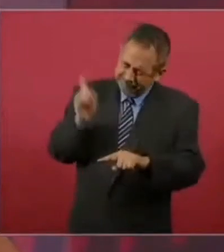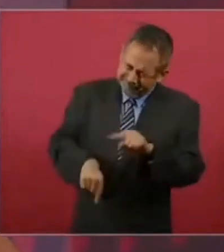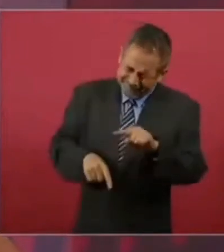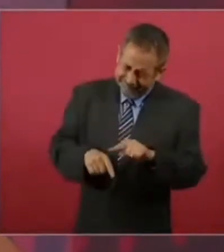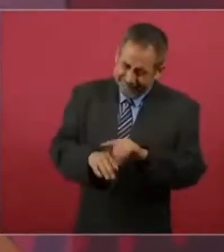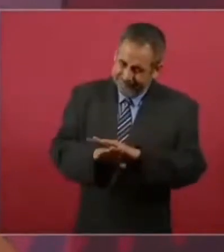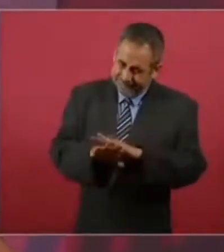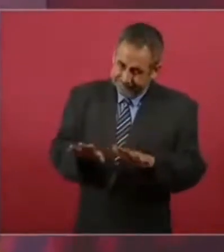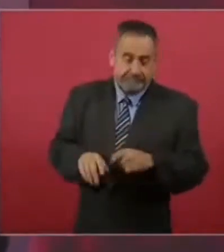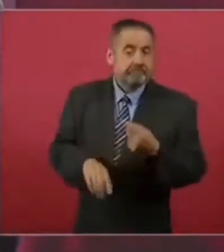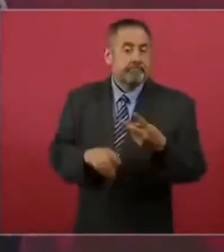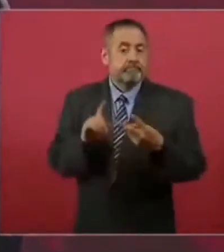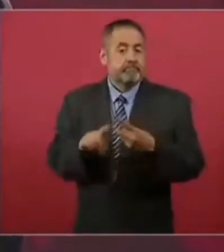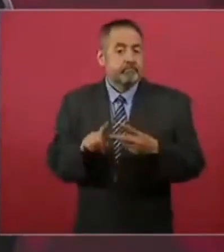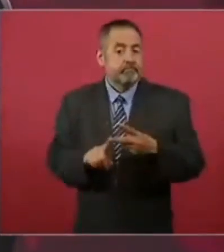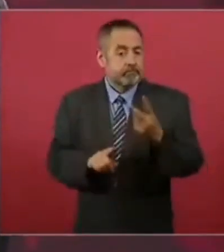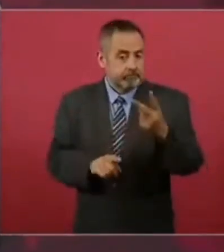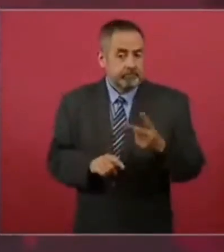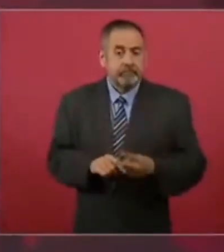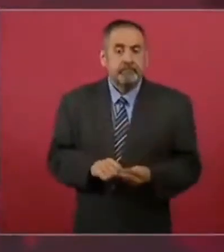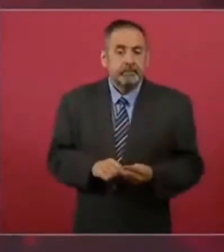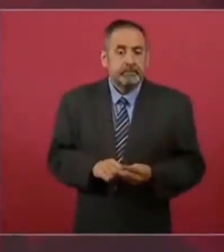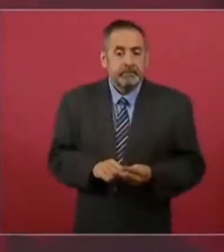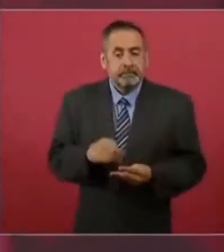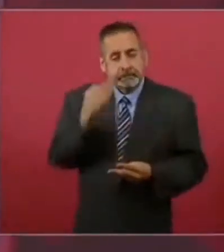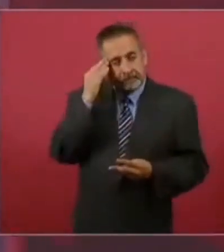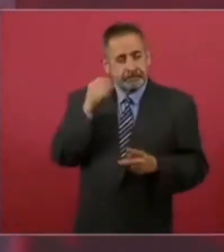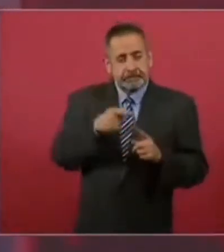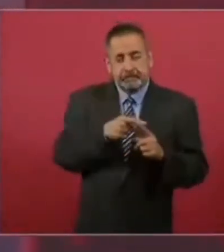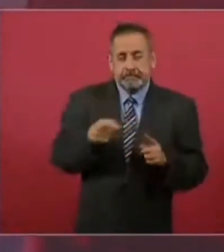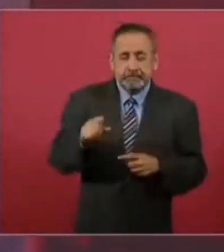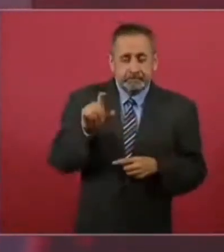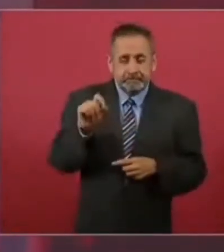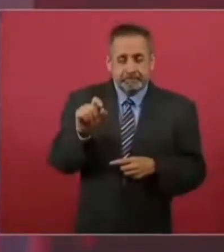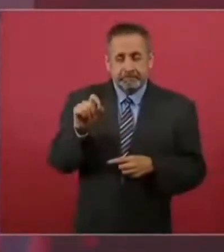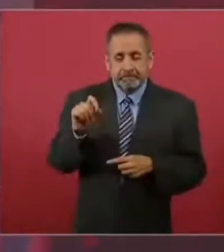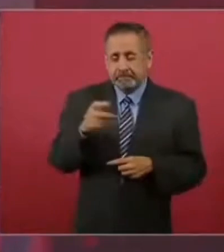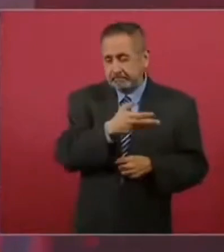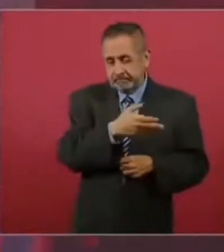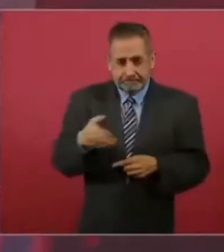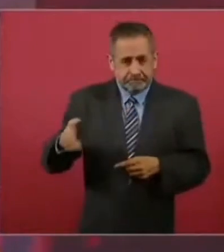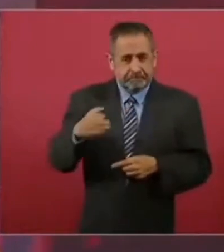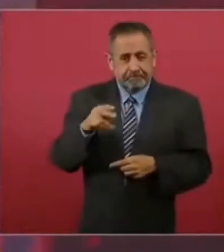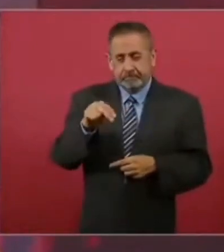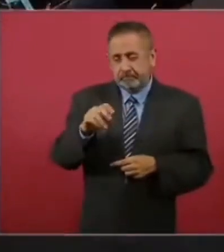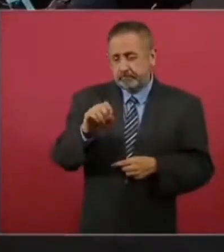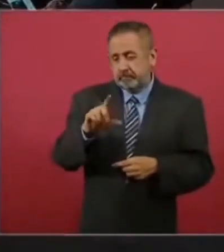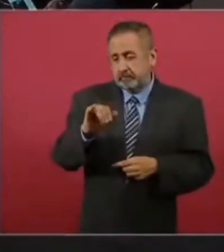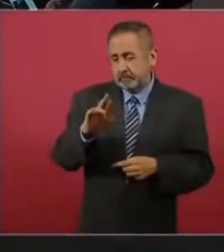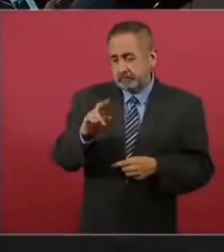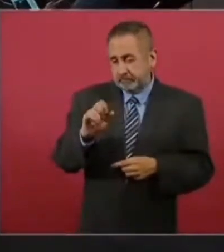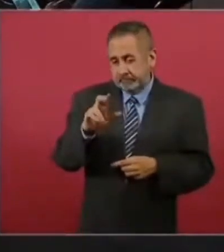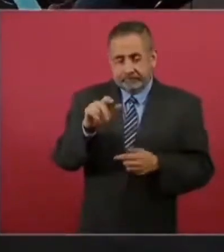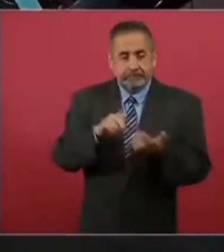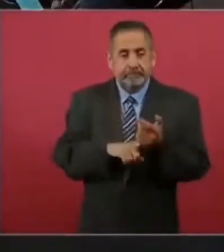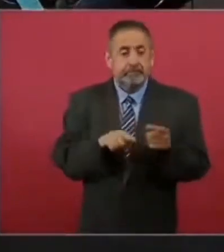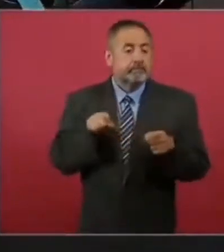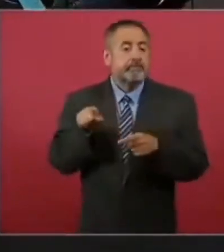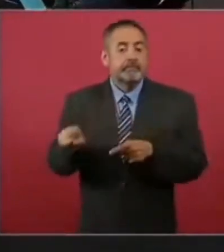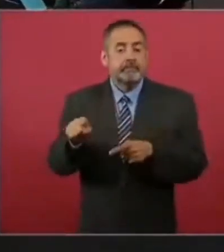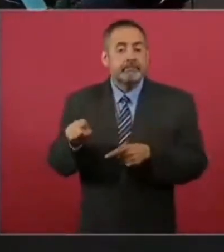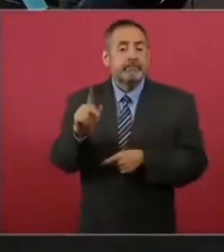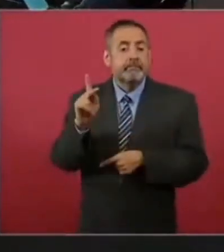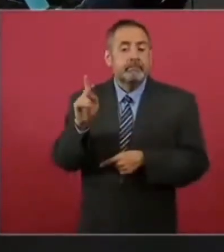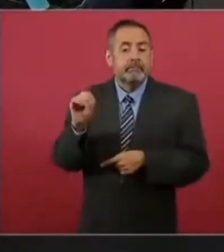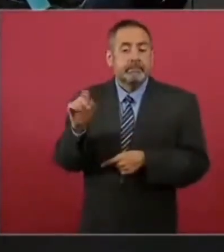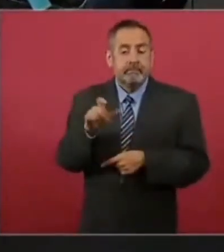imagínense que durante 20, 30 años, durante todo el periodo neoliberal, las inversiones en Pemex,